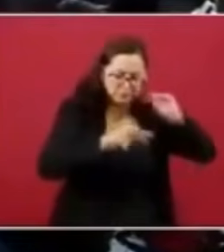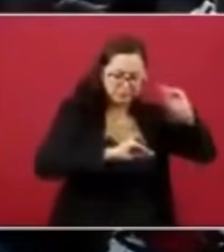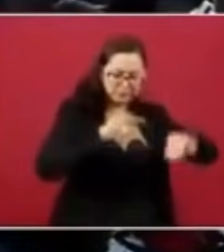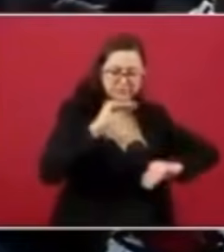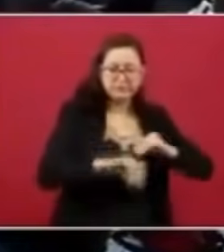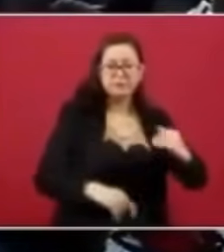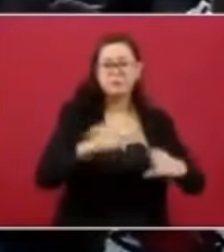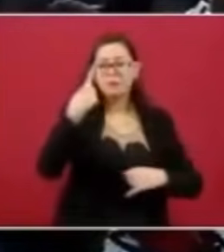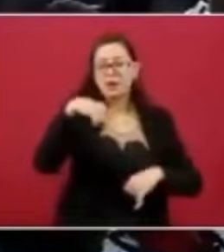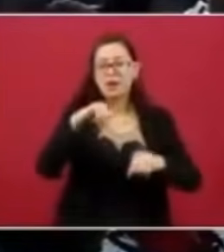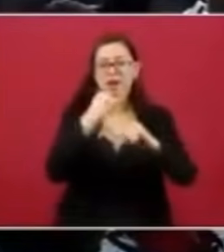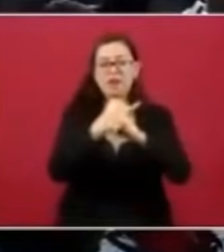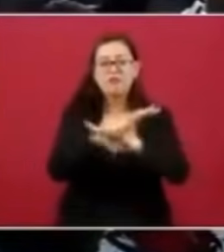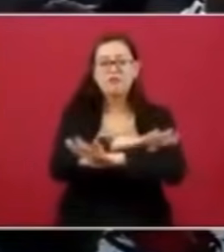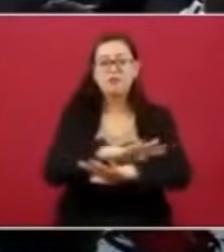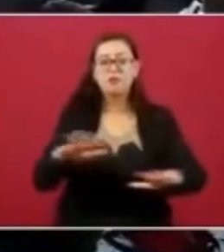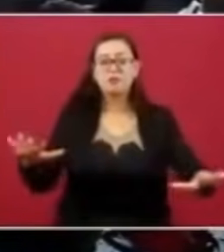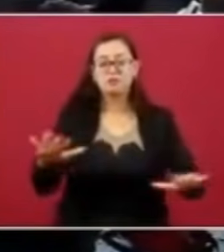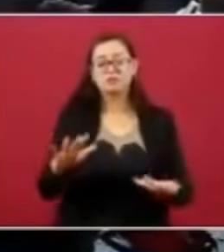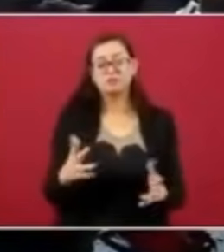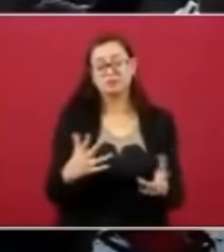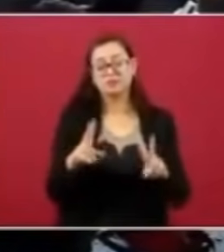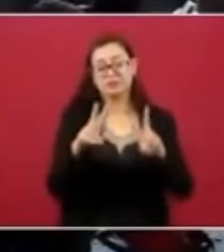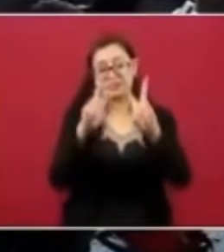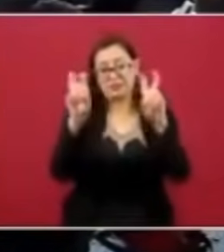información sobre el consumo de drogas,